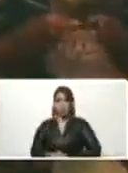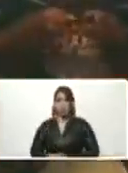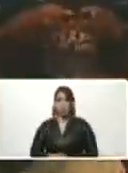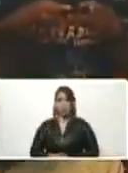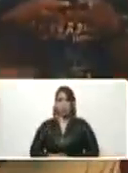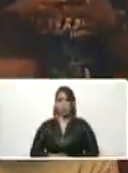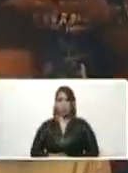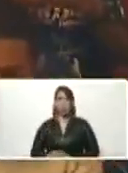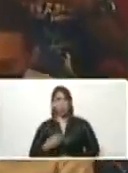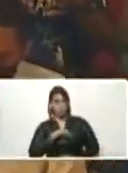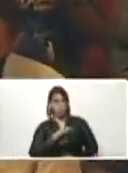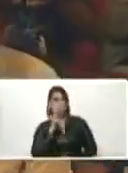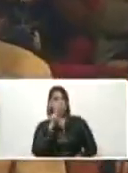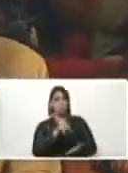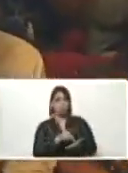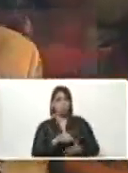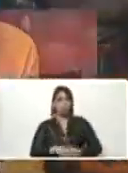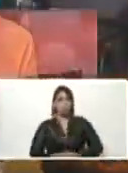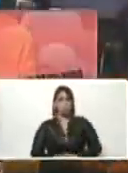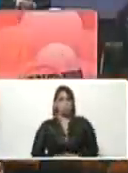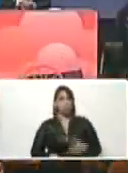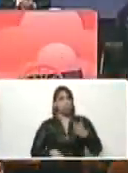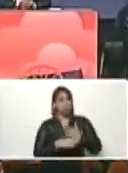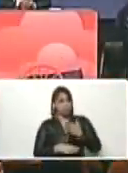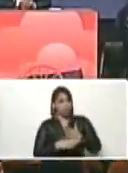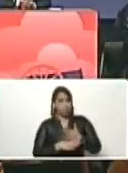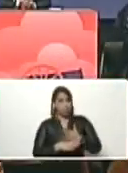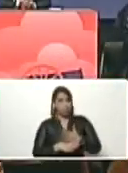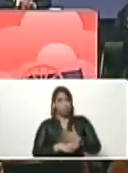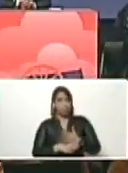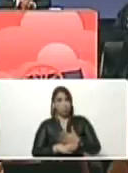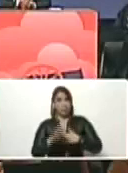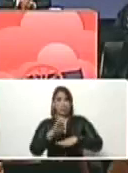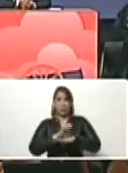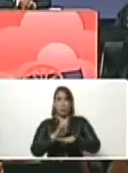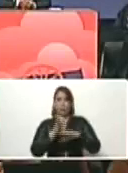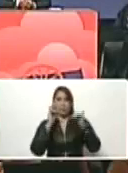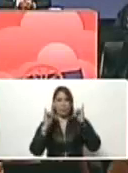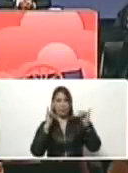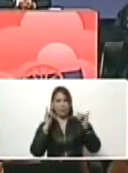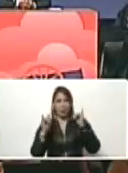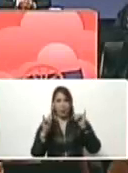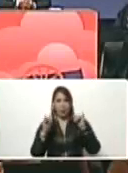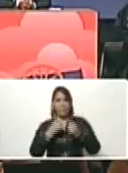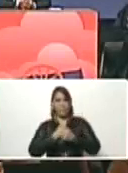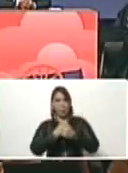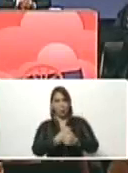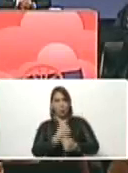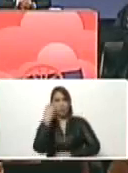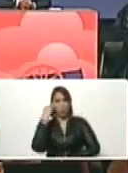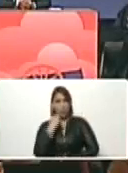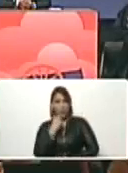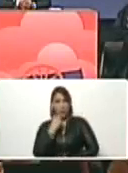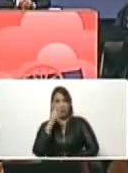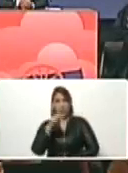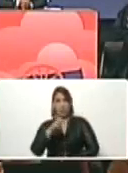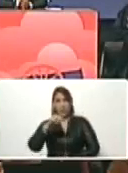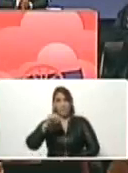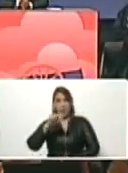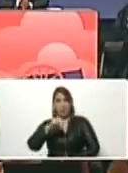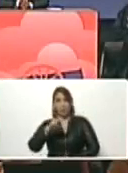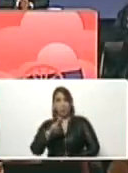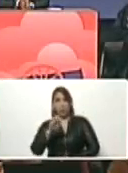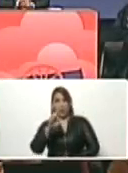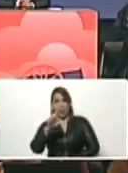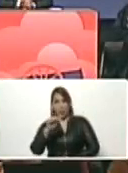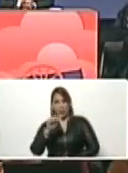Allí estaremos. Vamos para Quito a celebrar el amor de Simón y de Manuela. Así